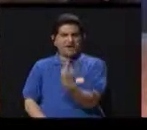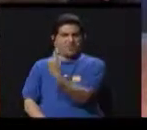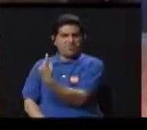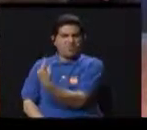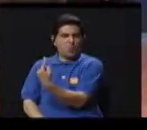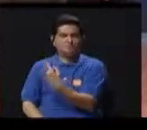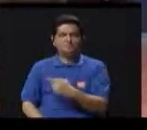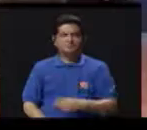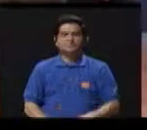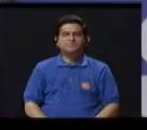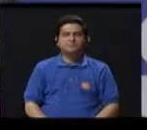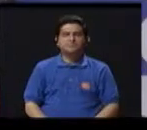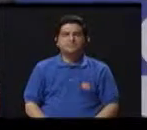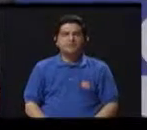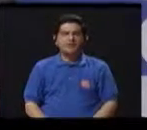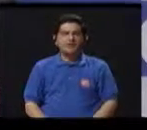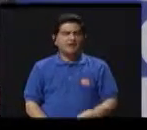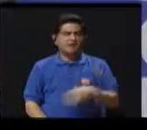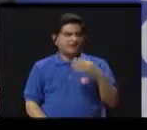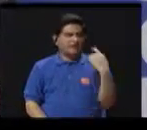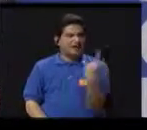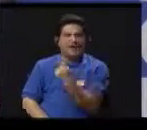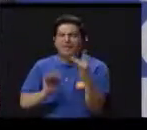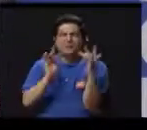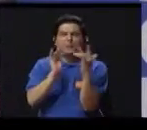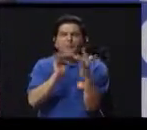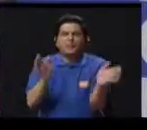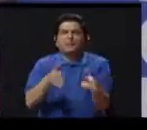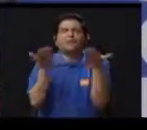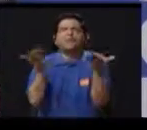ellos, ¿verdad? ¿Cómo se acercaron a cada uno de